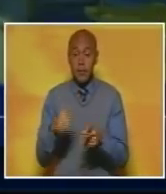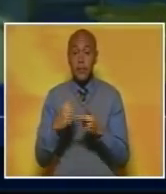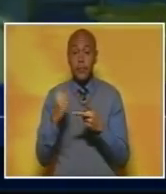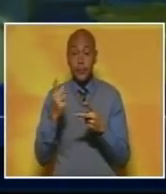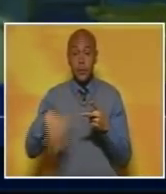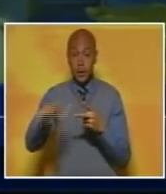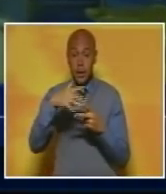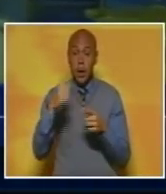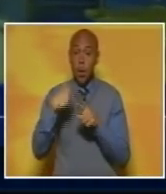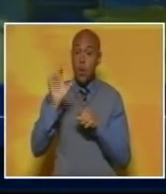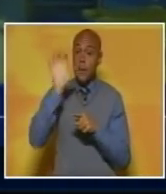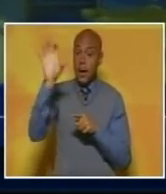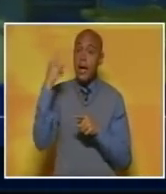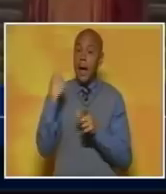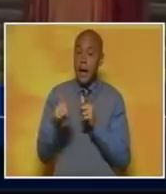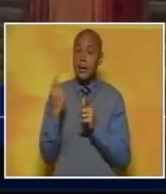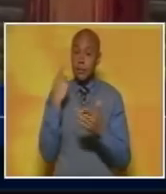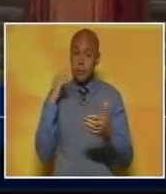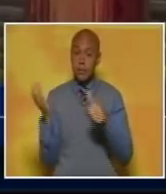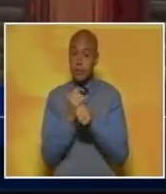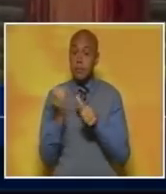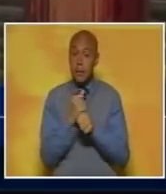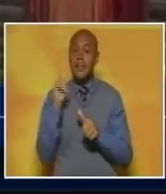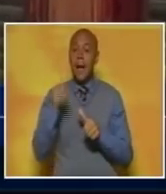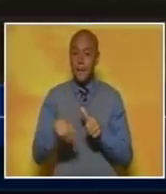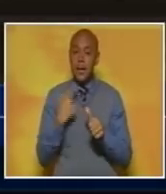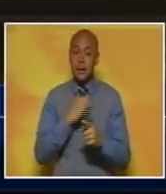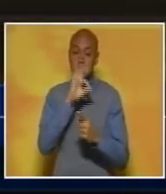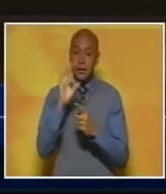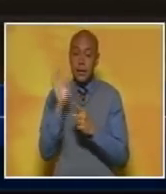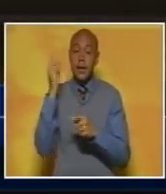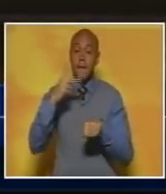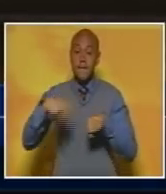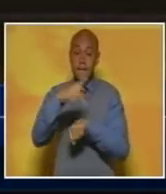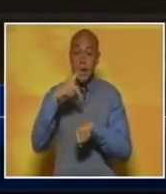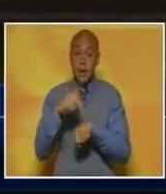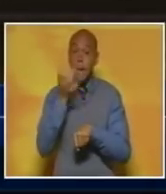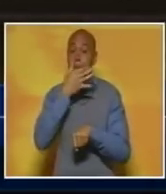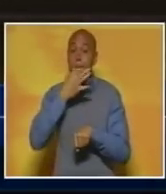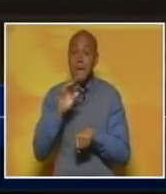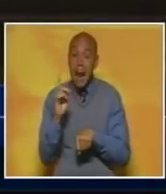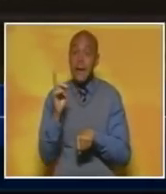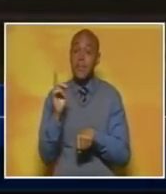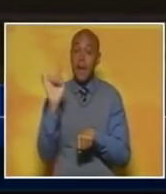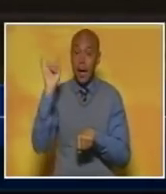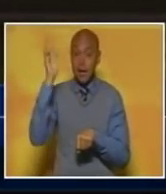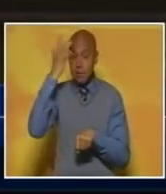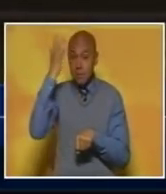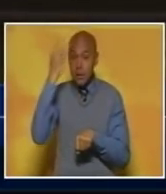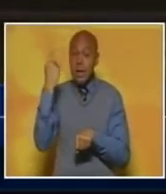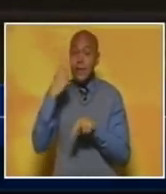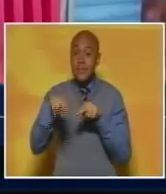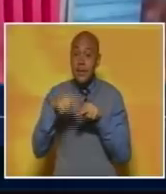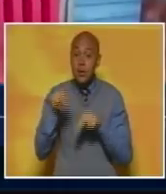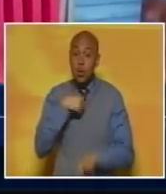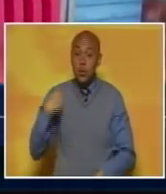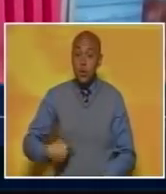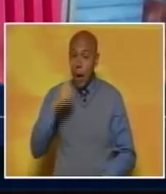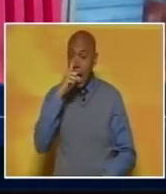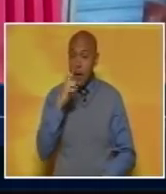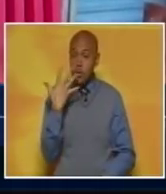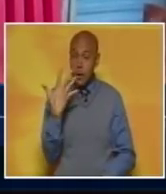en el extranjero se han confirmado varios contagios y en Filipinas se investiga un caso sospechoso de un niño chino de 5